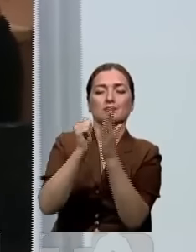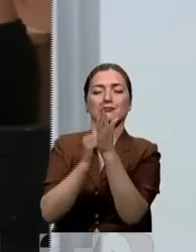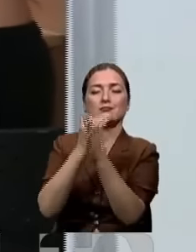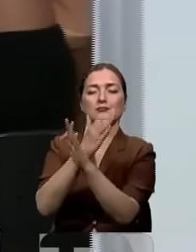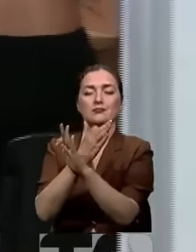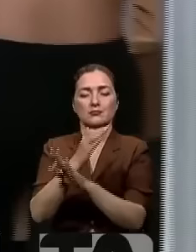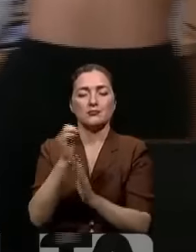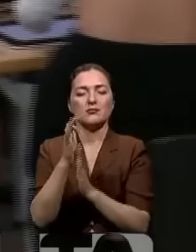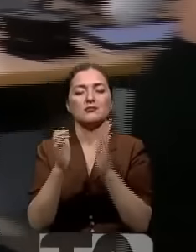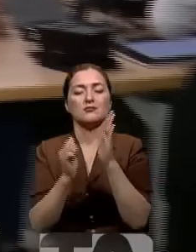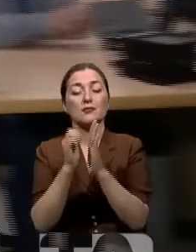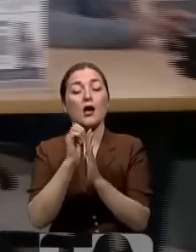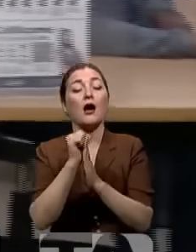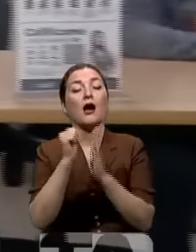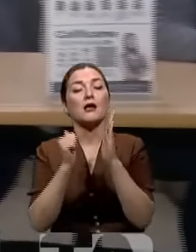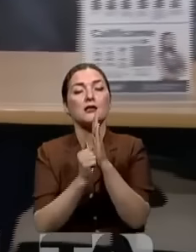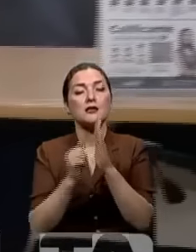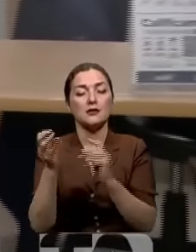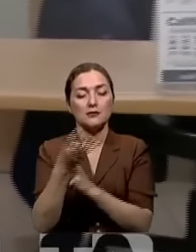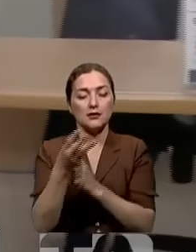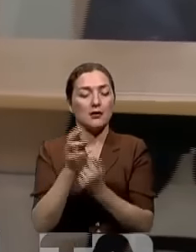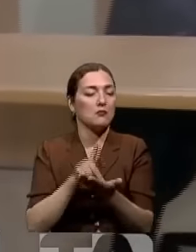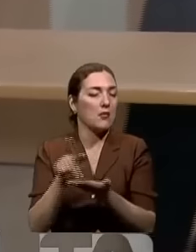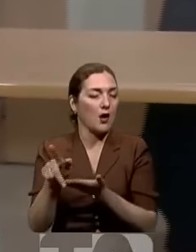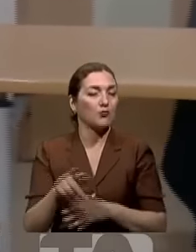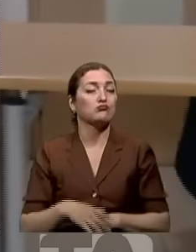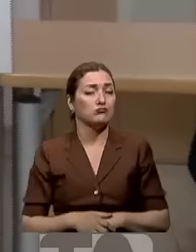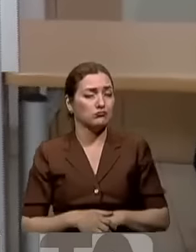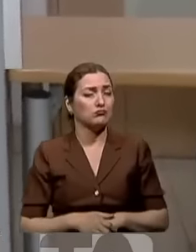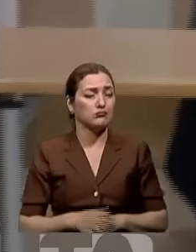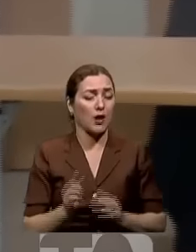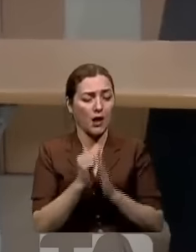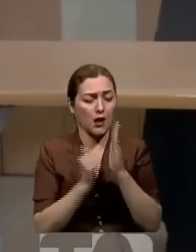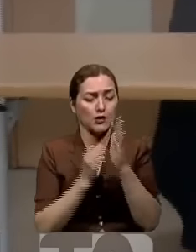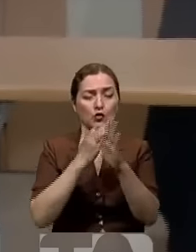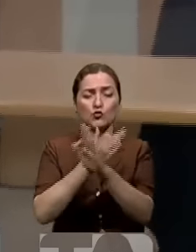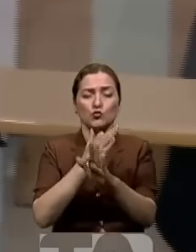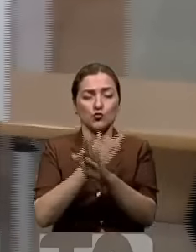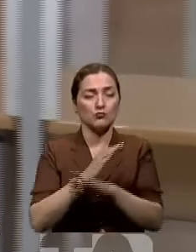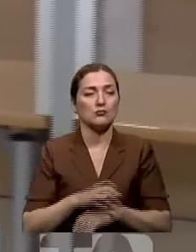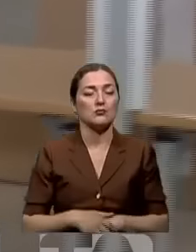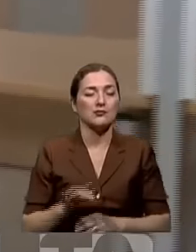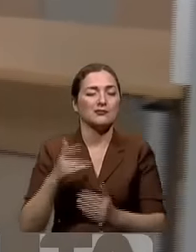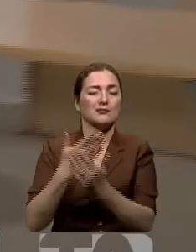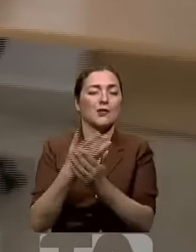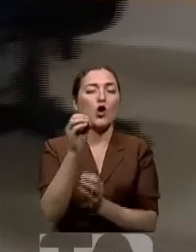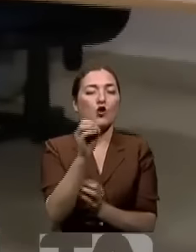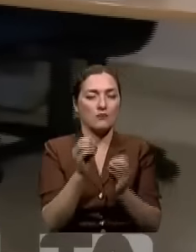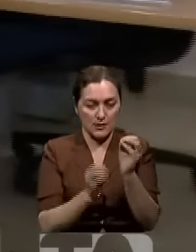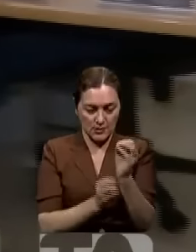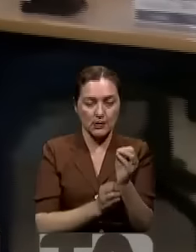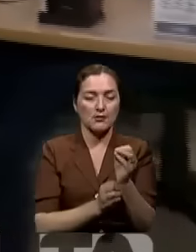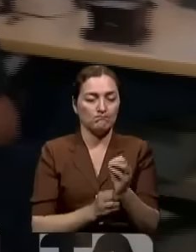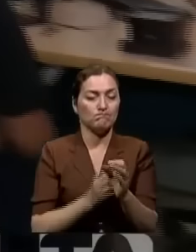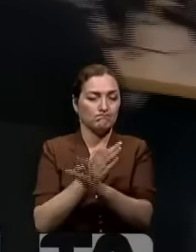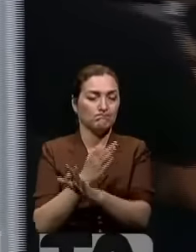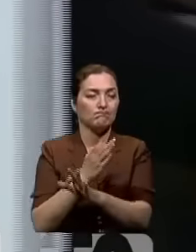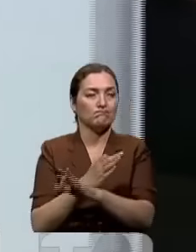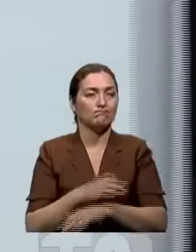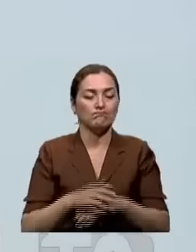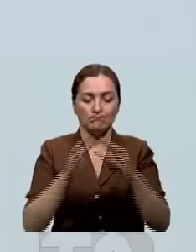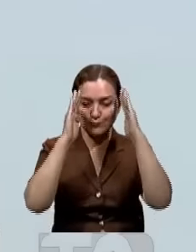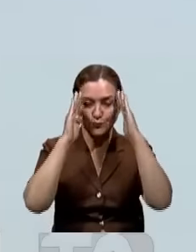de la agencia virtual. Una vez que hagan el pago, agendan su turno y se acercan a las oficinas que hayan seleccionado el turno para